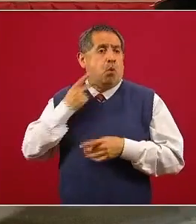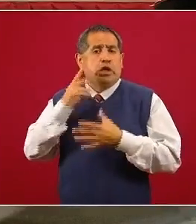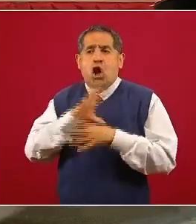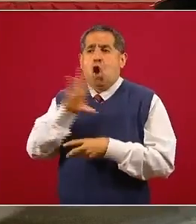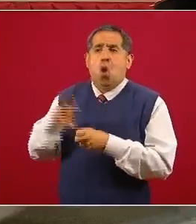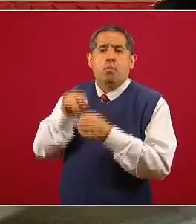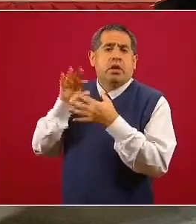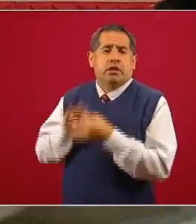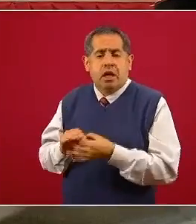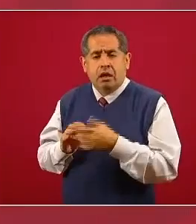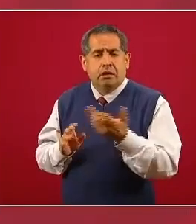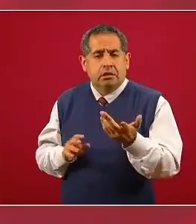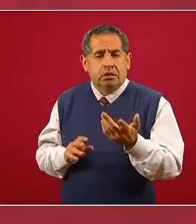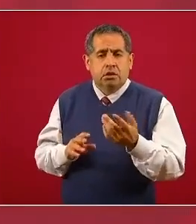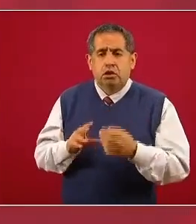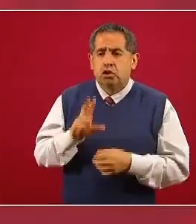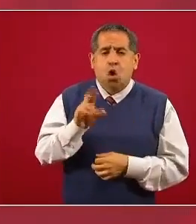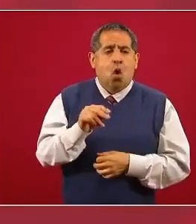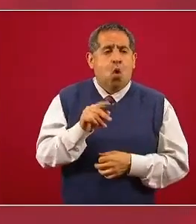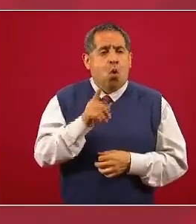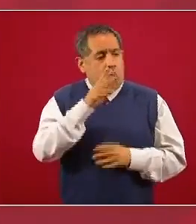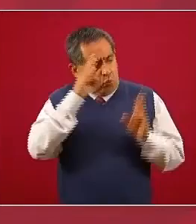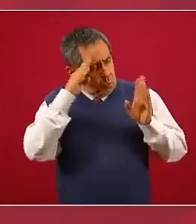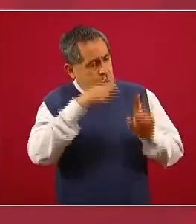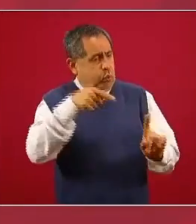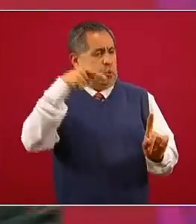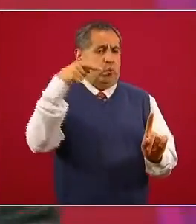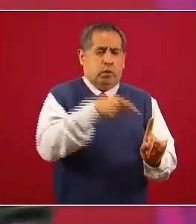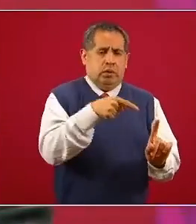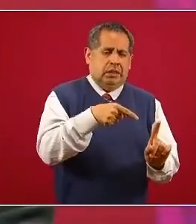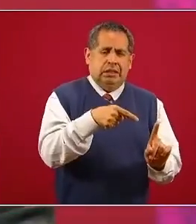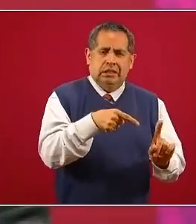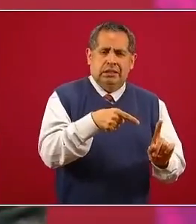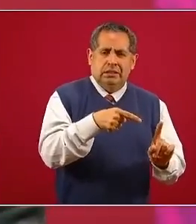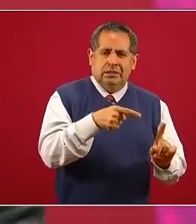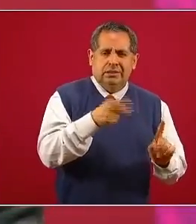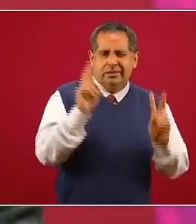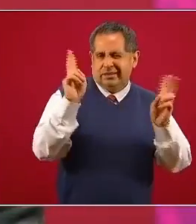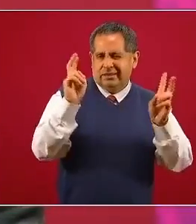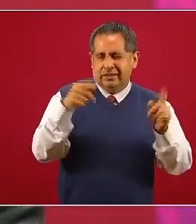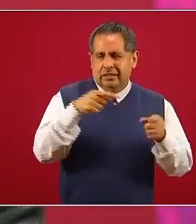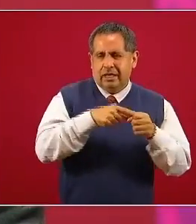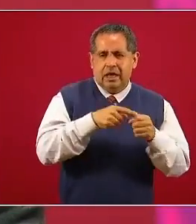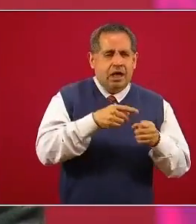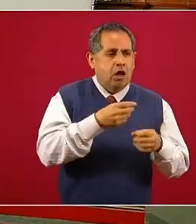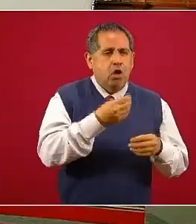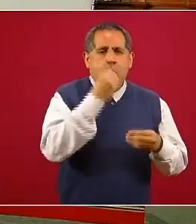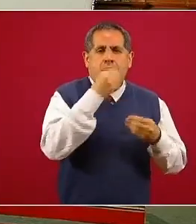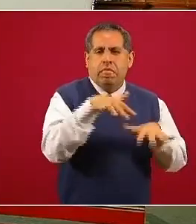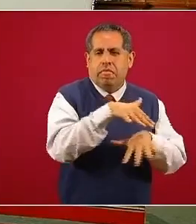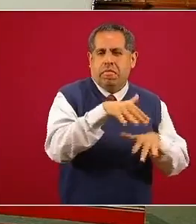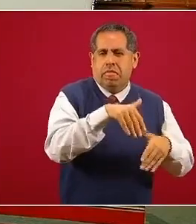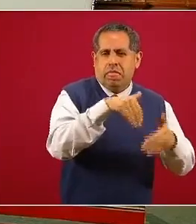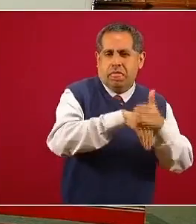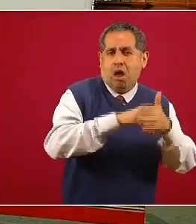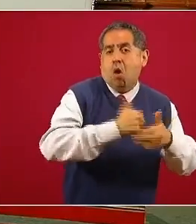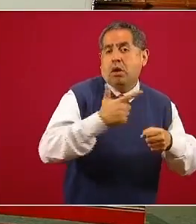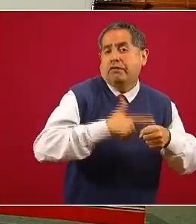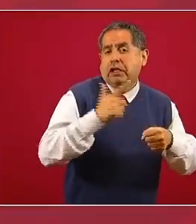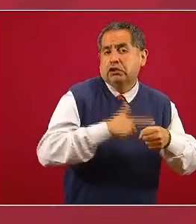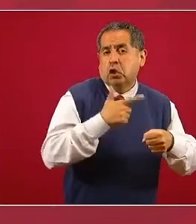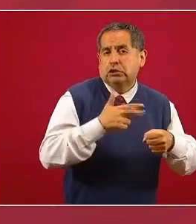integral. No basta con centrar la atención en la así llamada alimentos chatarra o en los